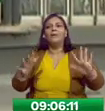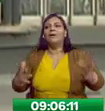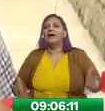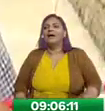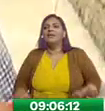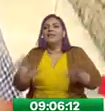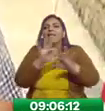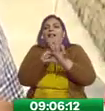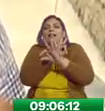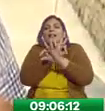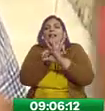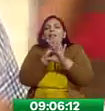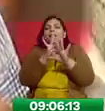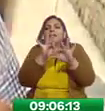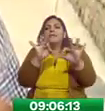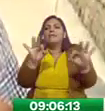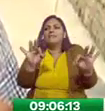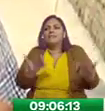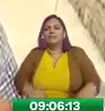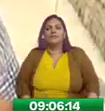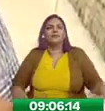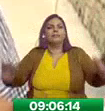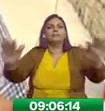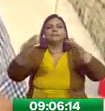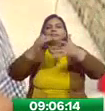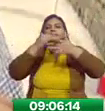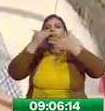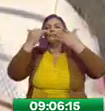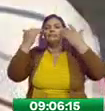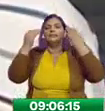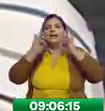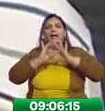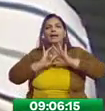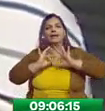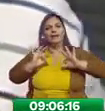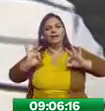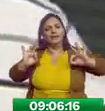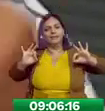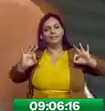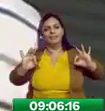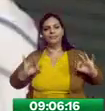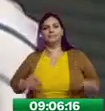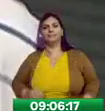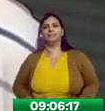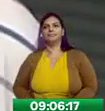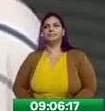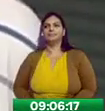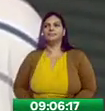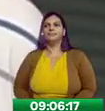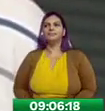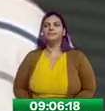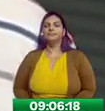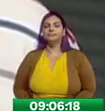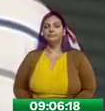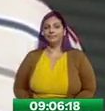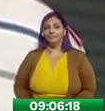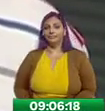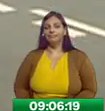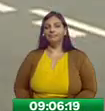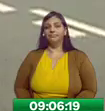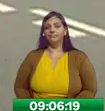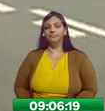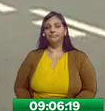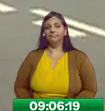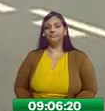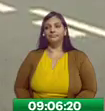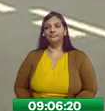claro que sí porque hay menos contaminación menos tema combustible de otra versión ya no se ve mucho mucho el móvil